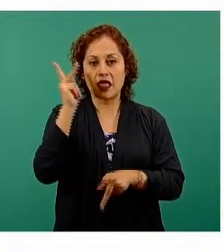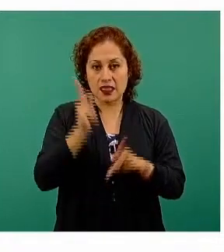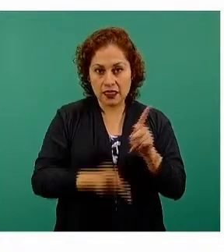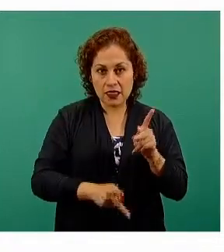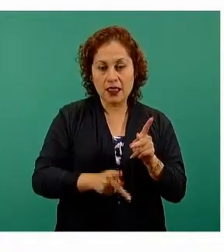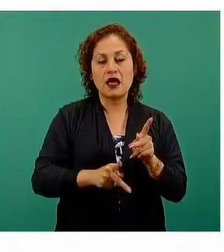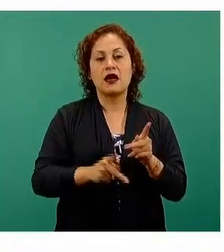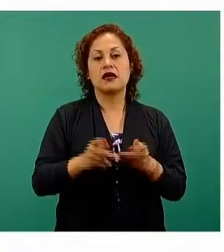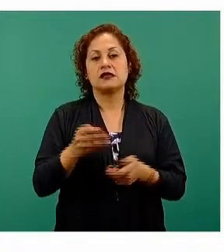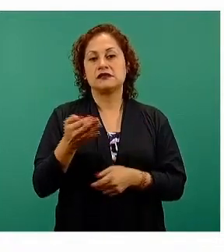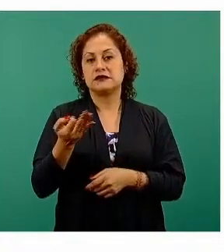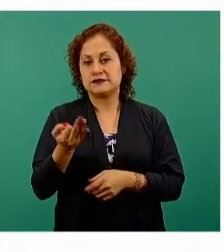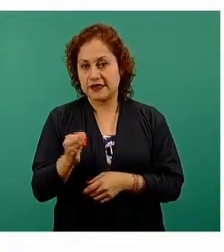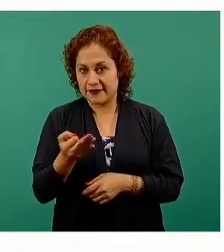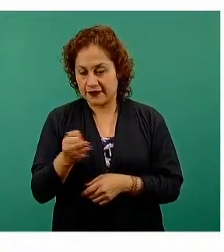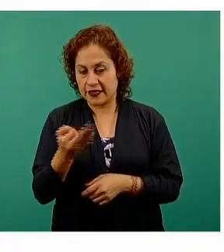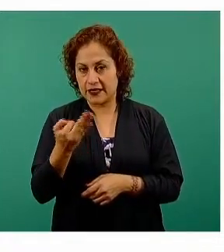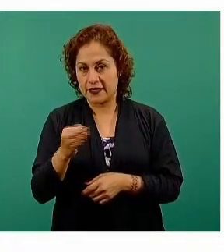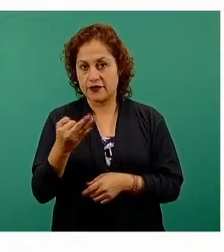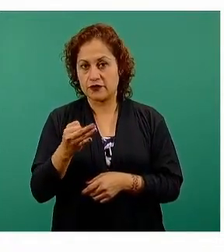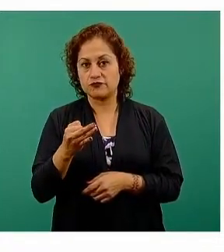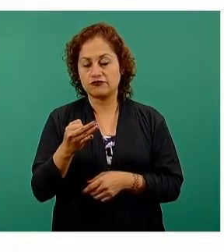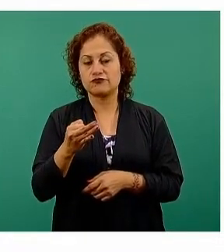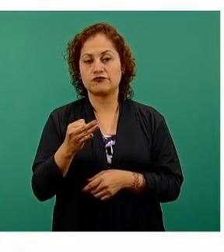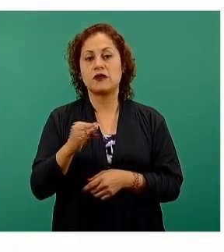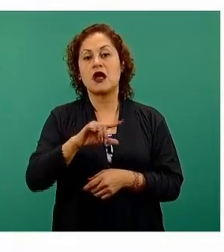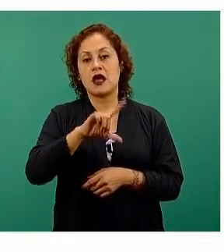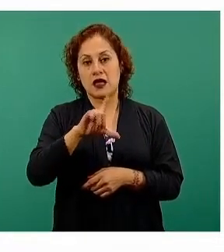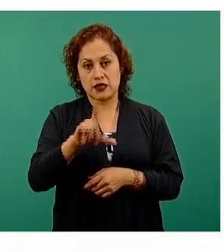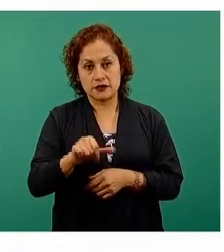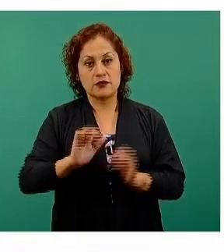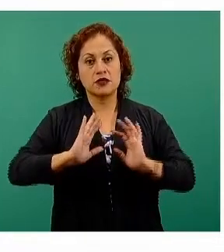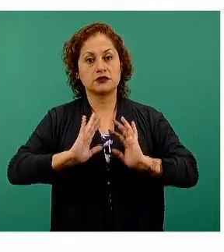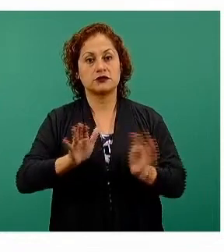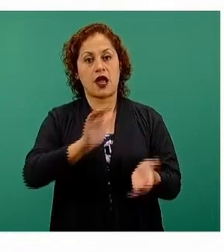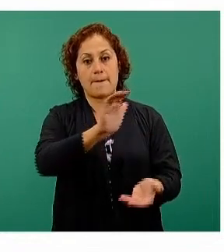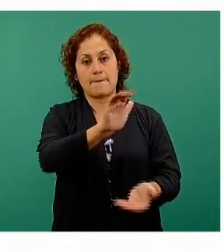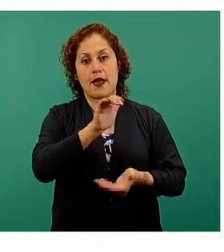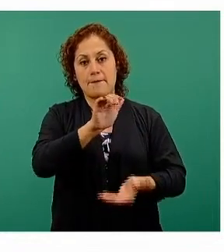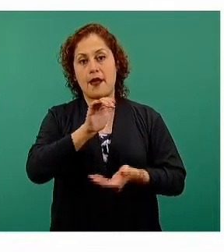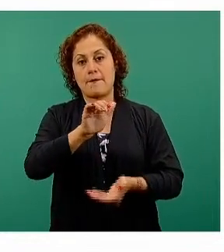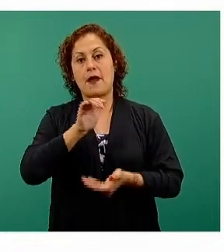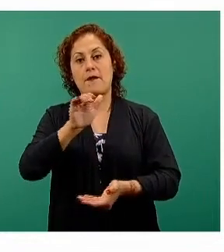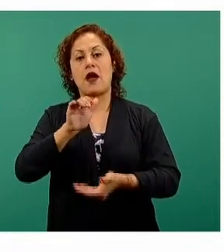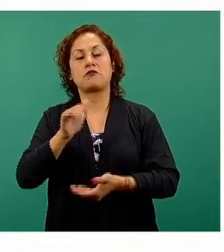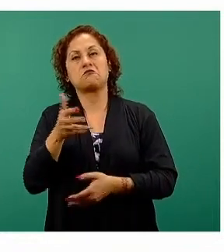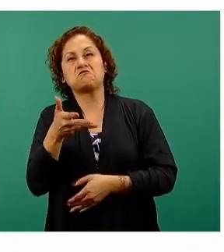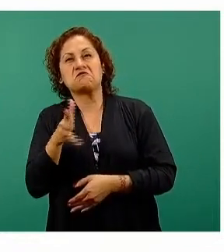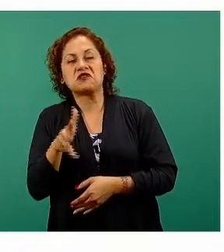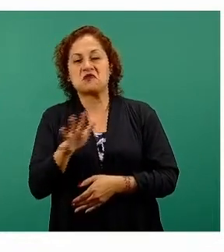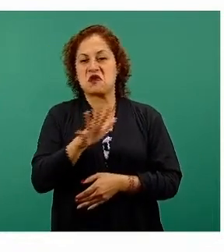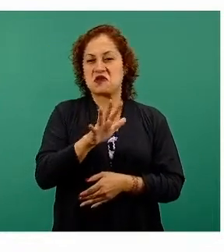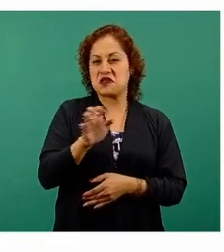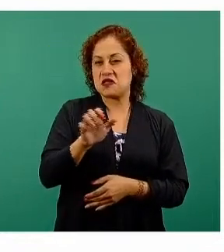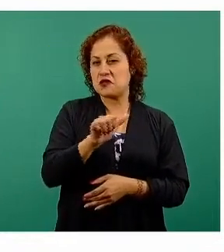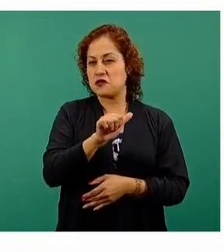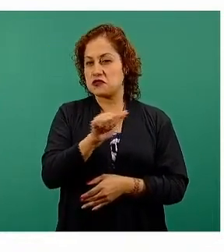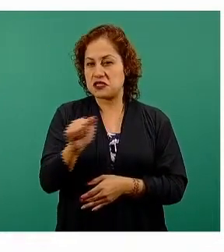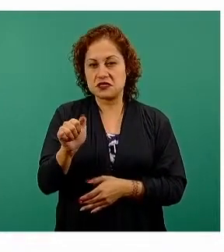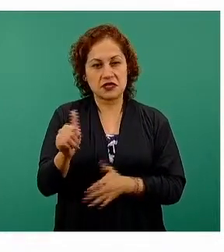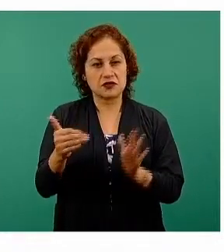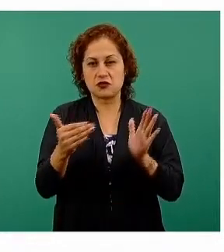de febrero, y después hemos tenido, y más o menos tenemos entre promedio entre 500 y 600